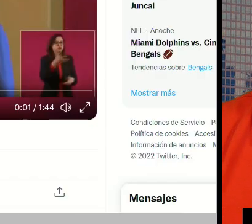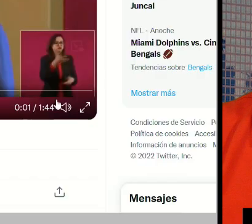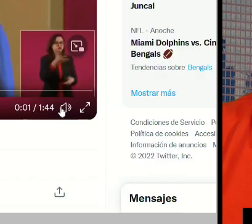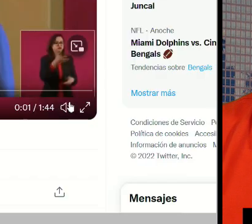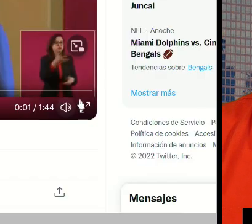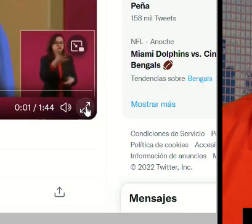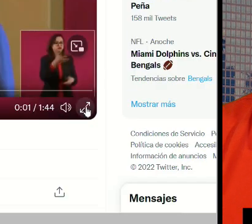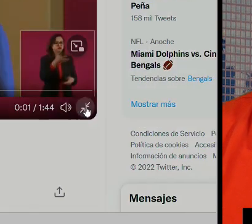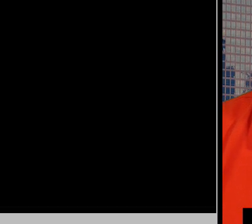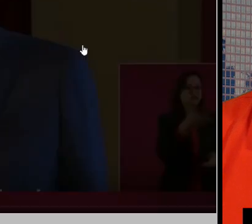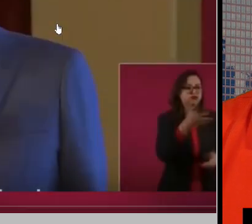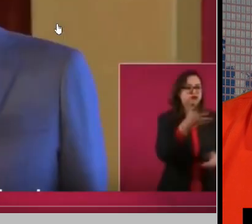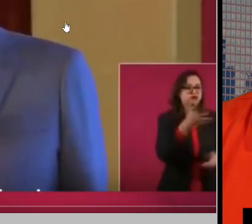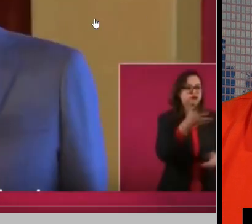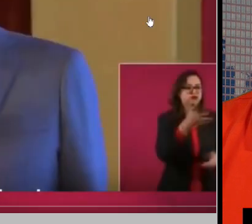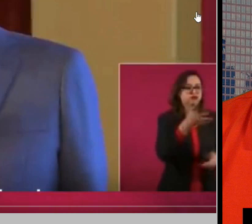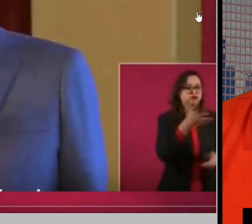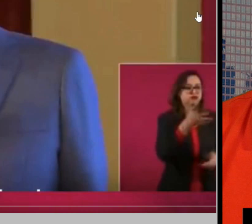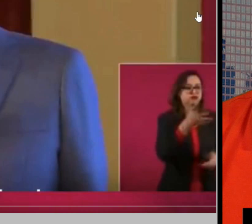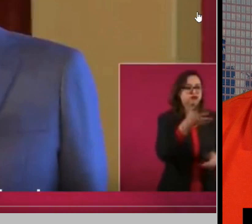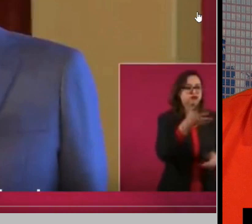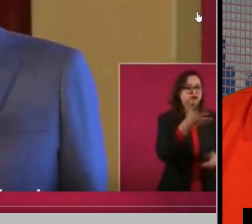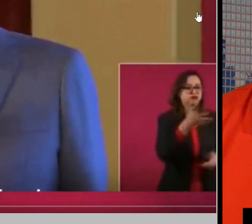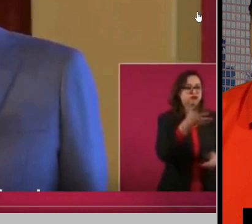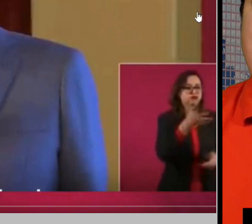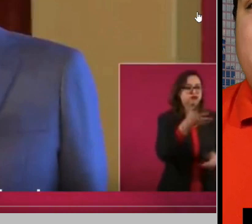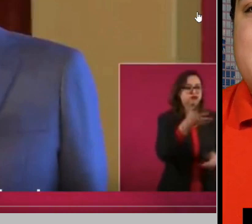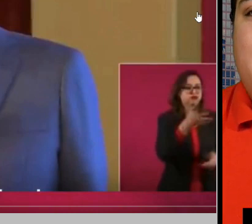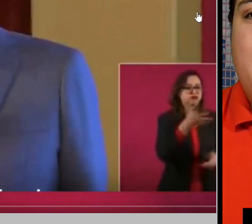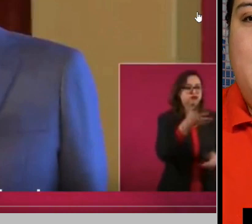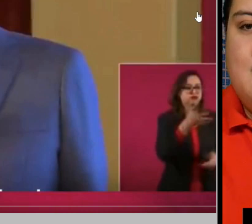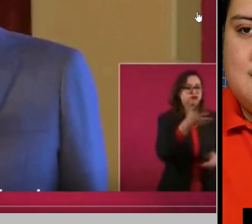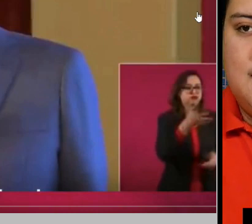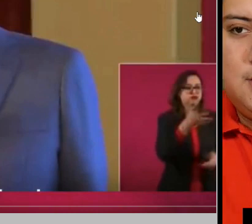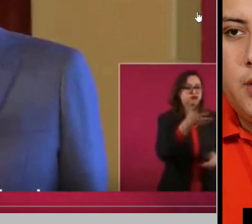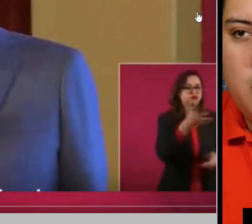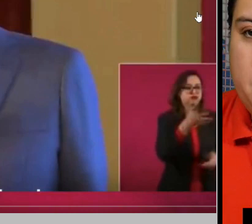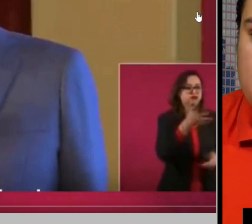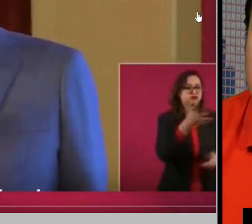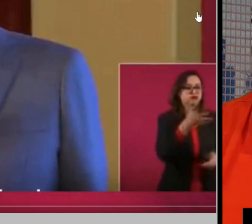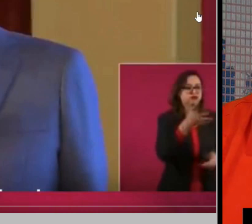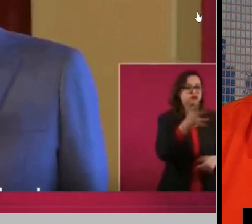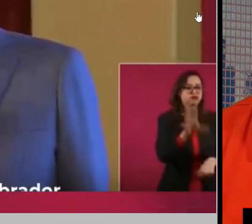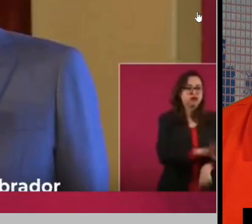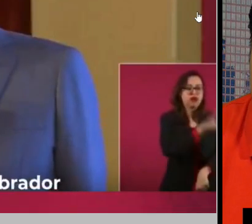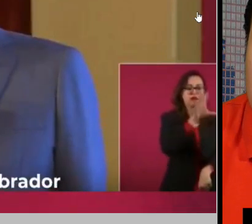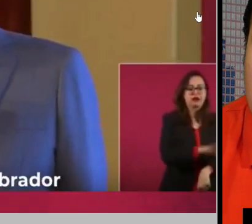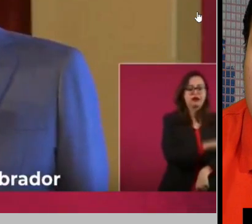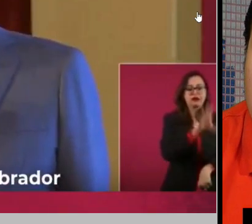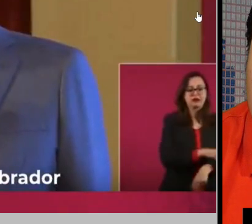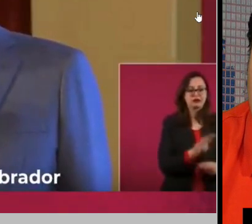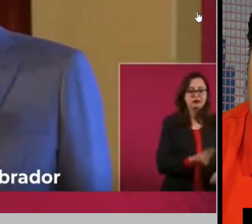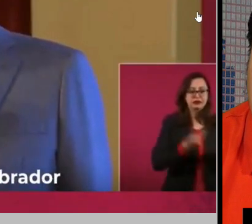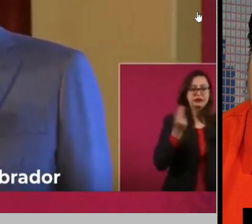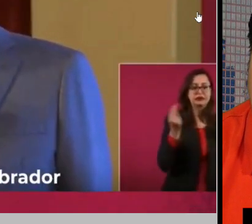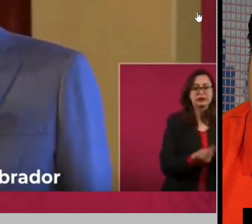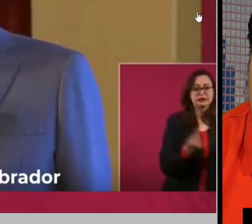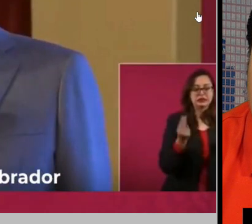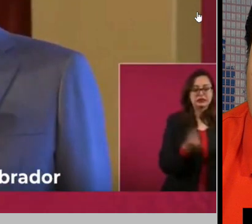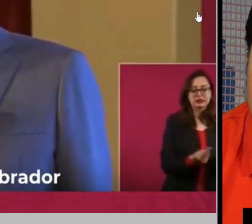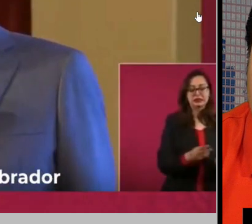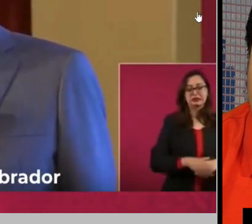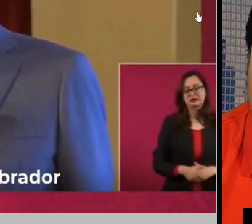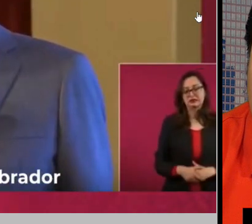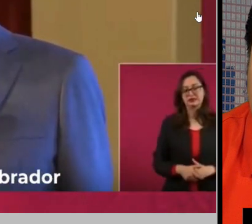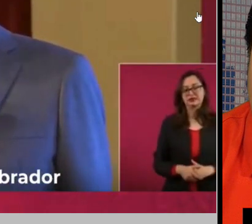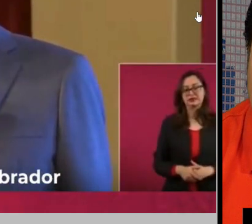el presidente López Obrador con la conferencia mañanera, tirando el salvavidas a toda Europa. Ahora que estuvo el presidente de